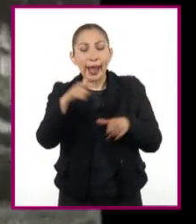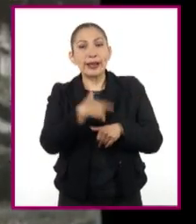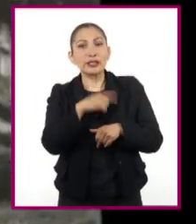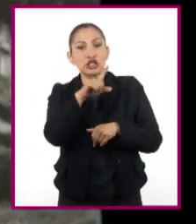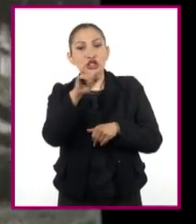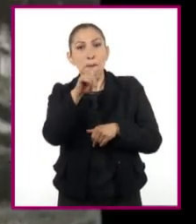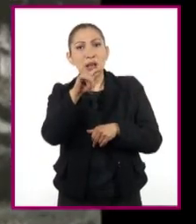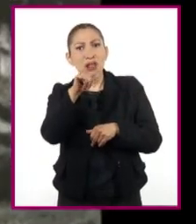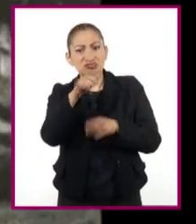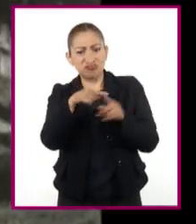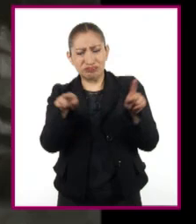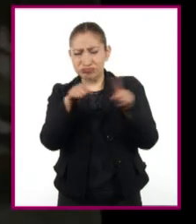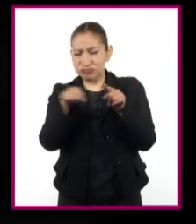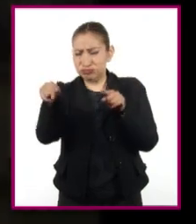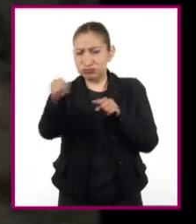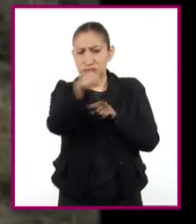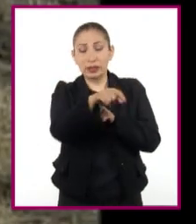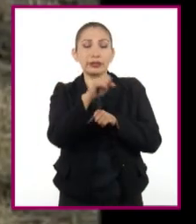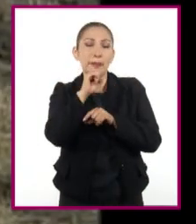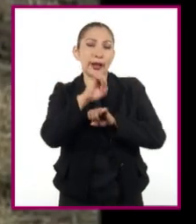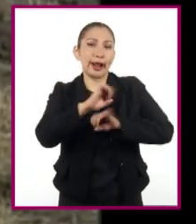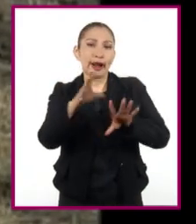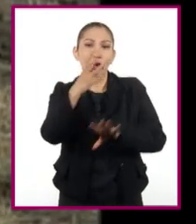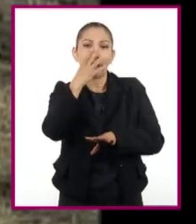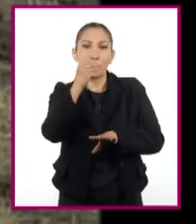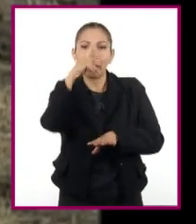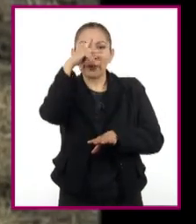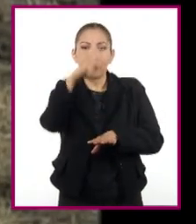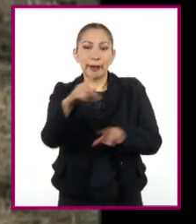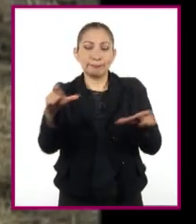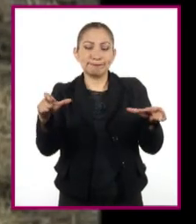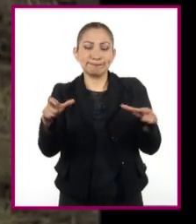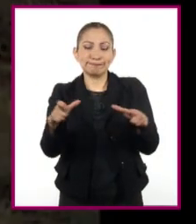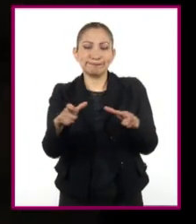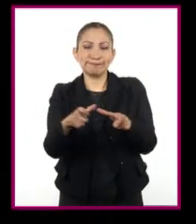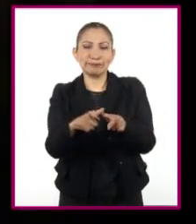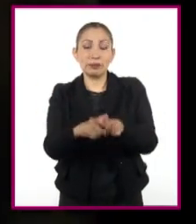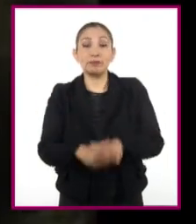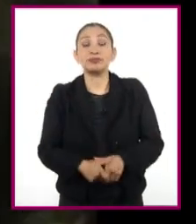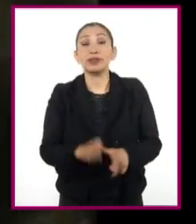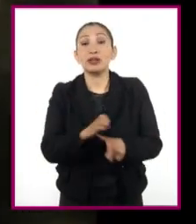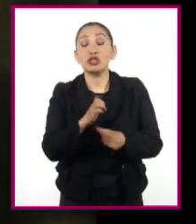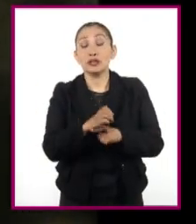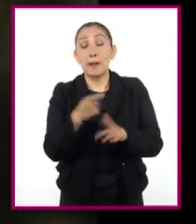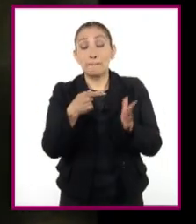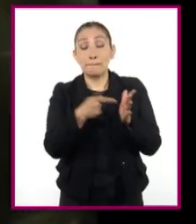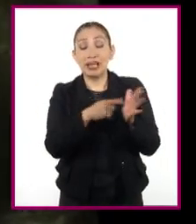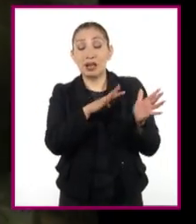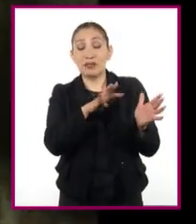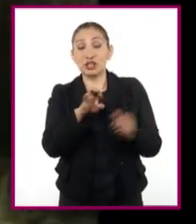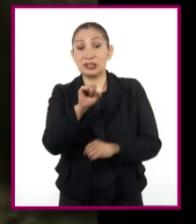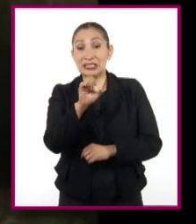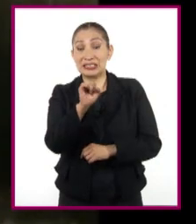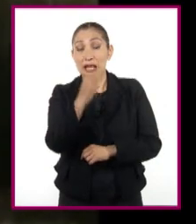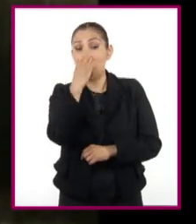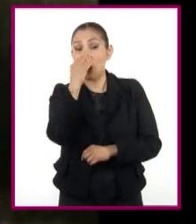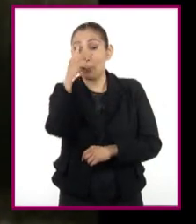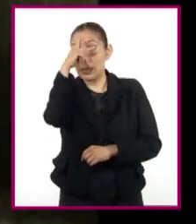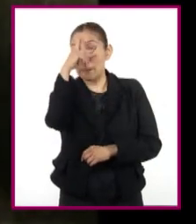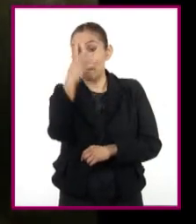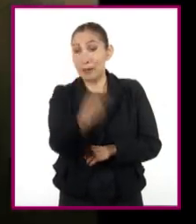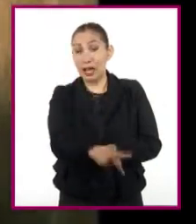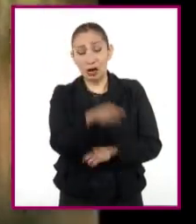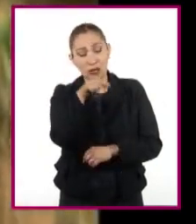gavilanes, opilotes y, por supuesto, el lobo mexicano. Así, en los años 60, el lobo